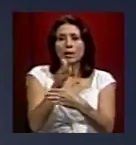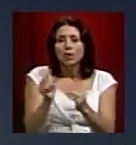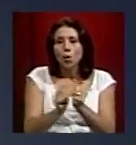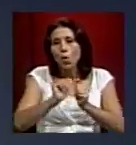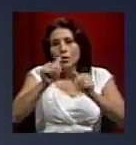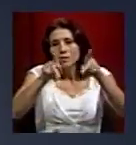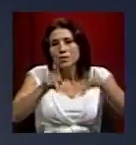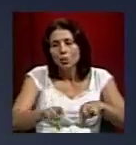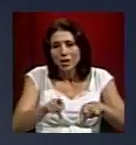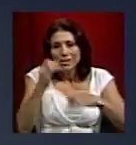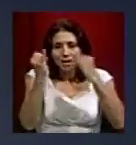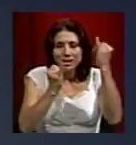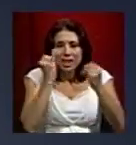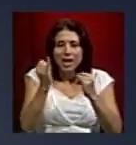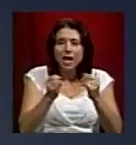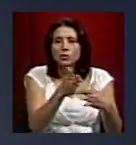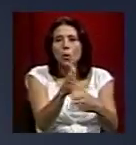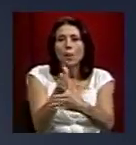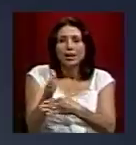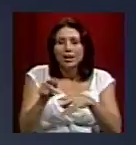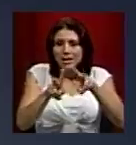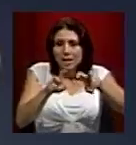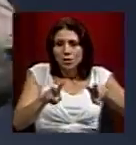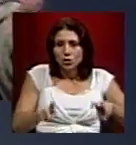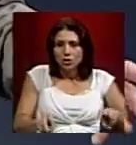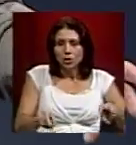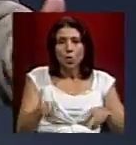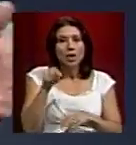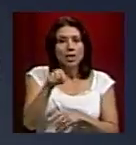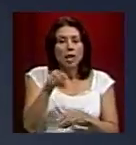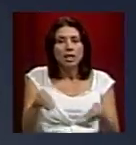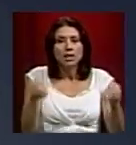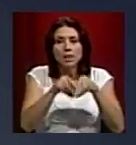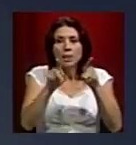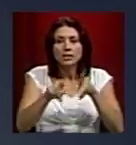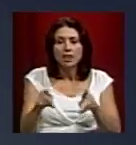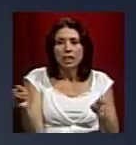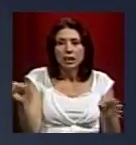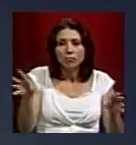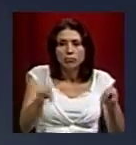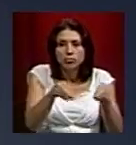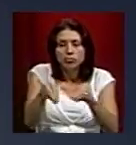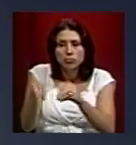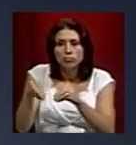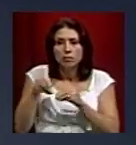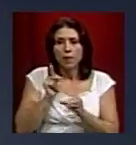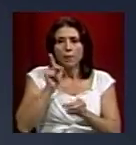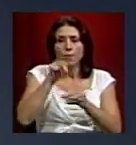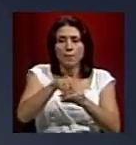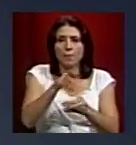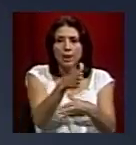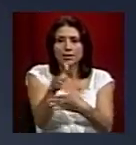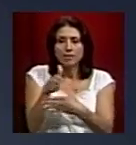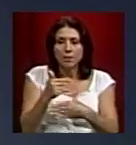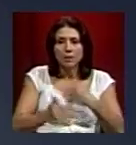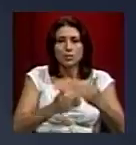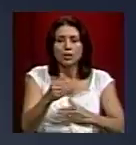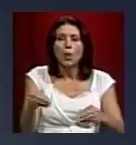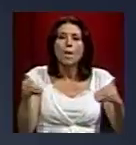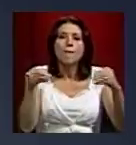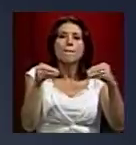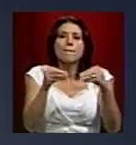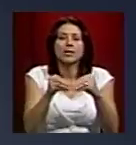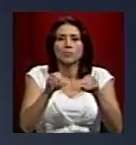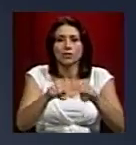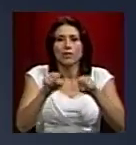ideas, ese diagnóstico, y de ahí, entre más gente participe en el proceso, pues más posibilidades hay de que sea más creativo el